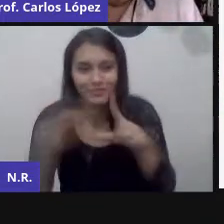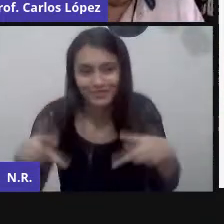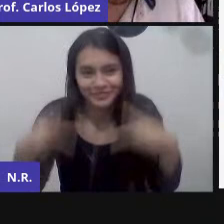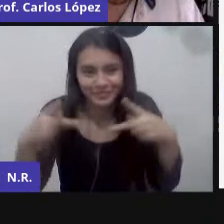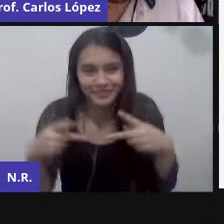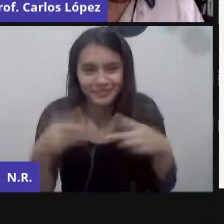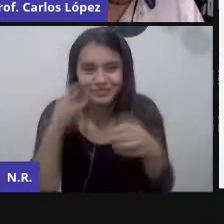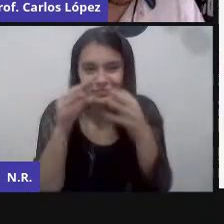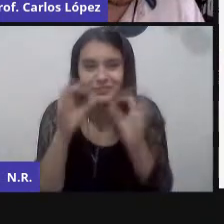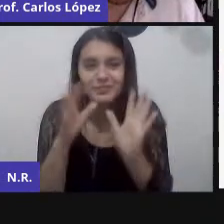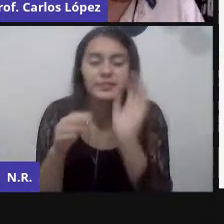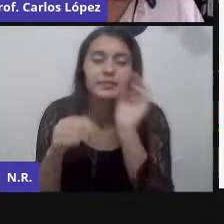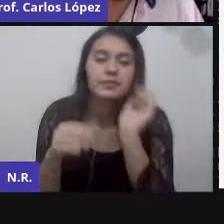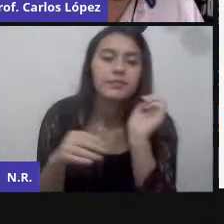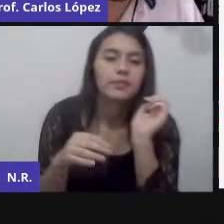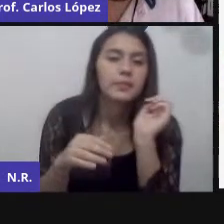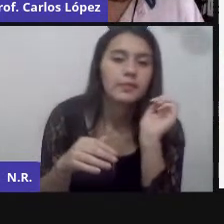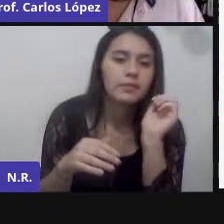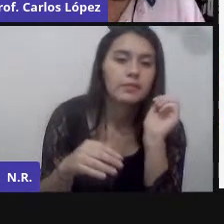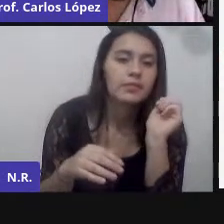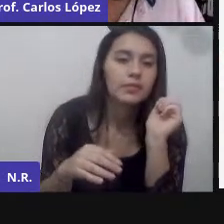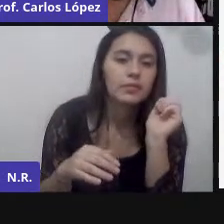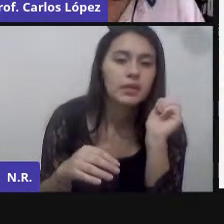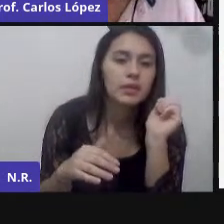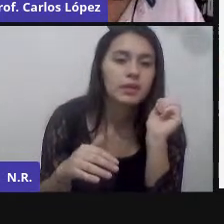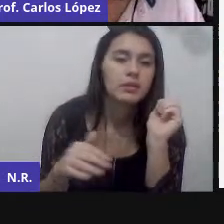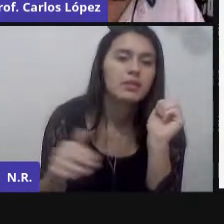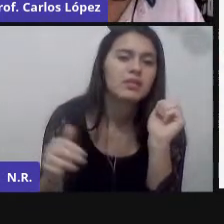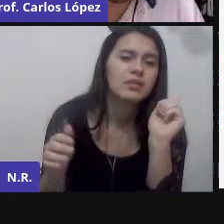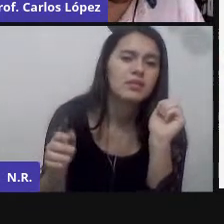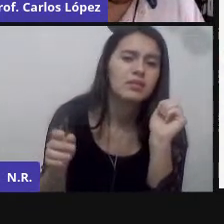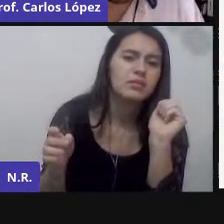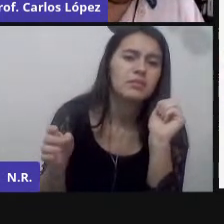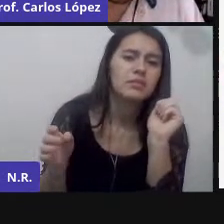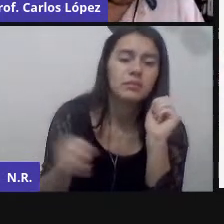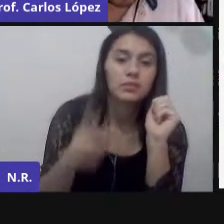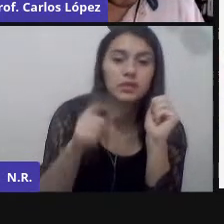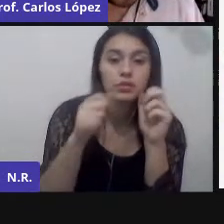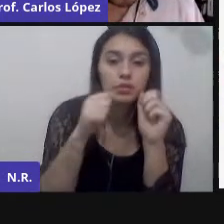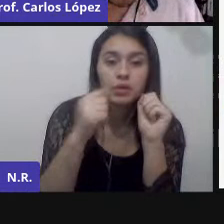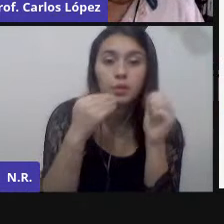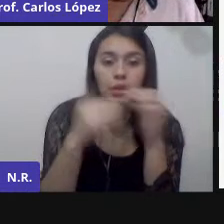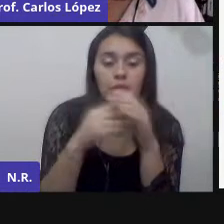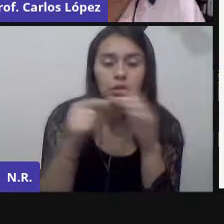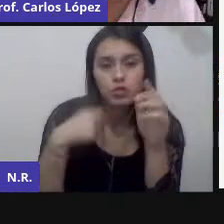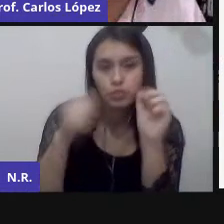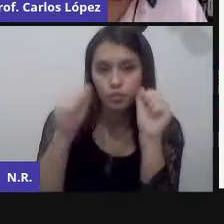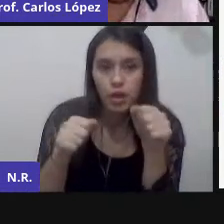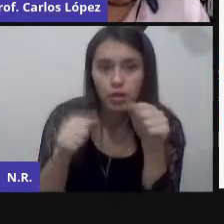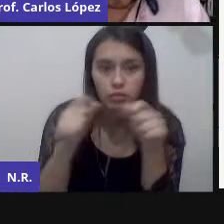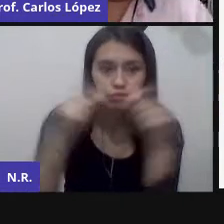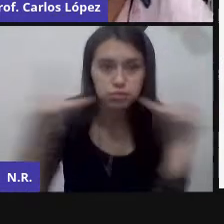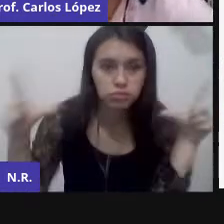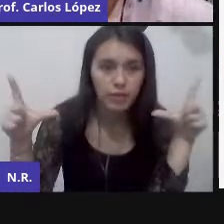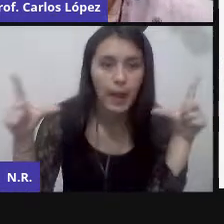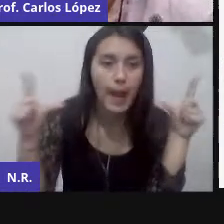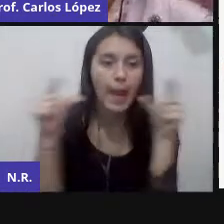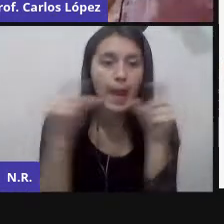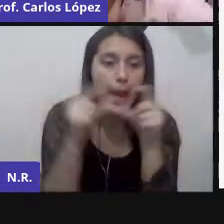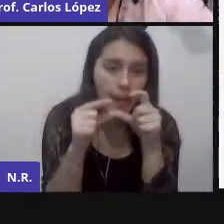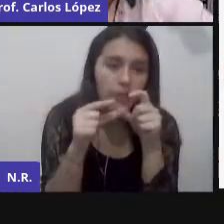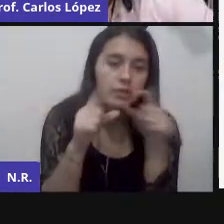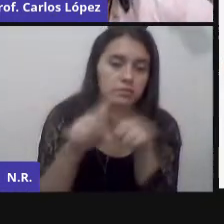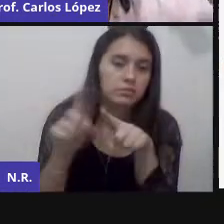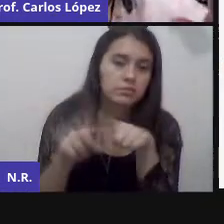forma. ¿Sí? Aquí estoy. Esto es, aquí me puedo, bueno, entonces voy a, ahora, este es como el